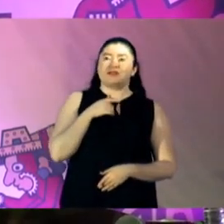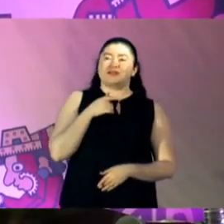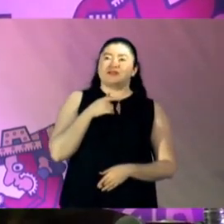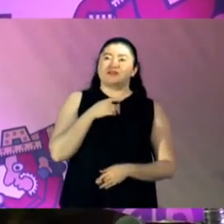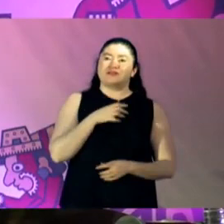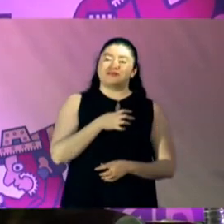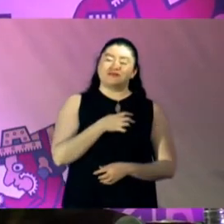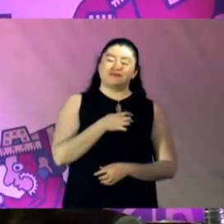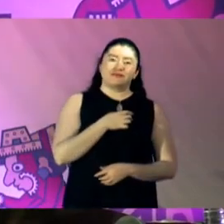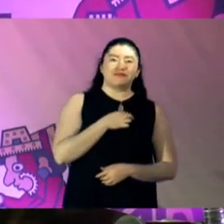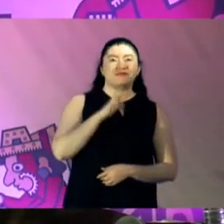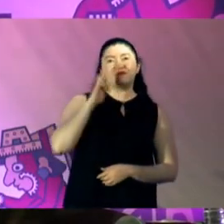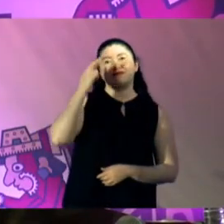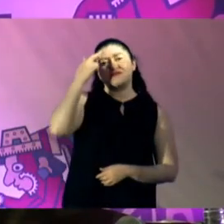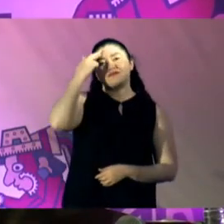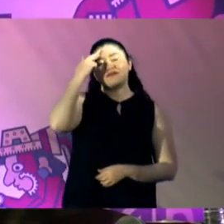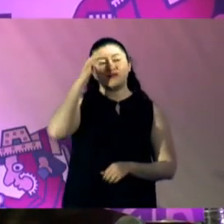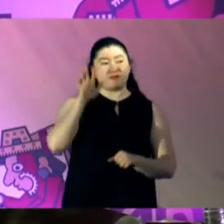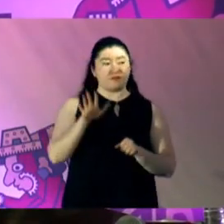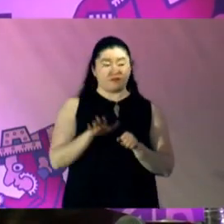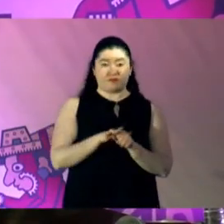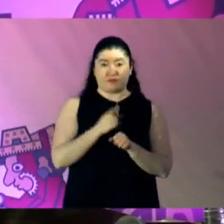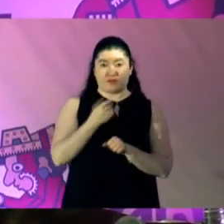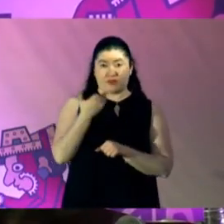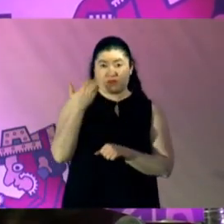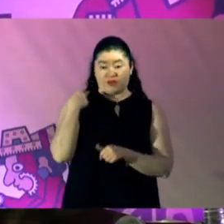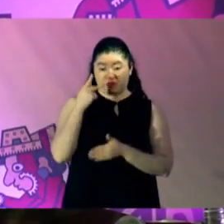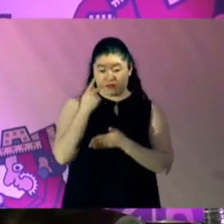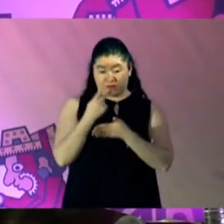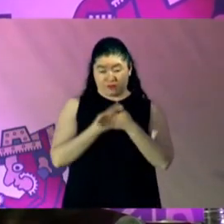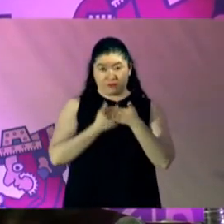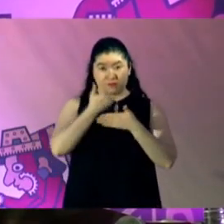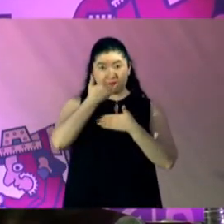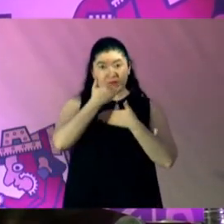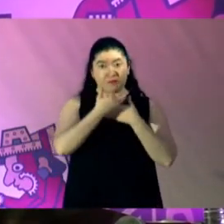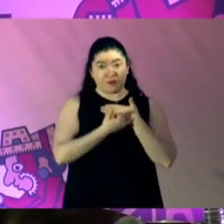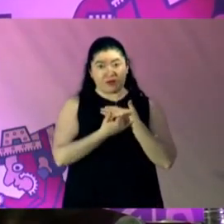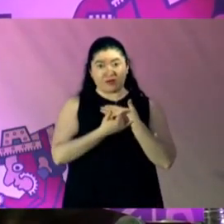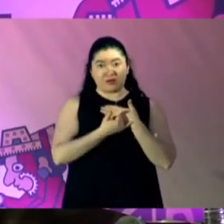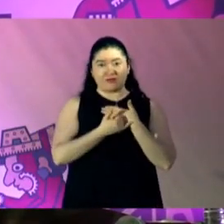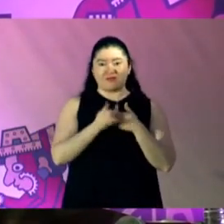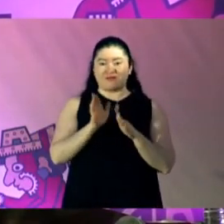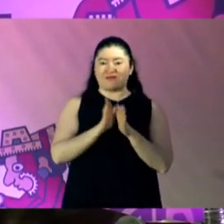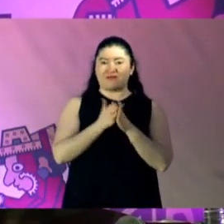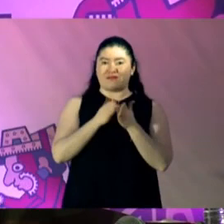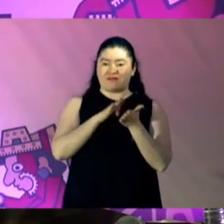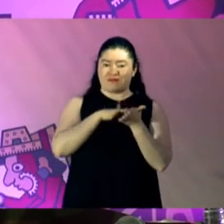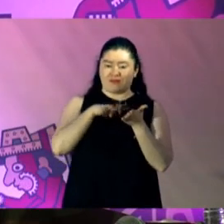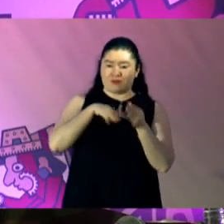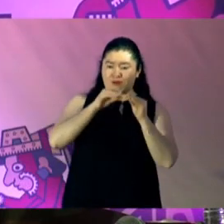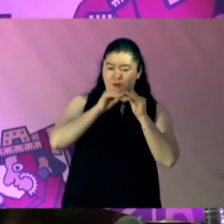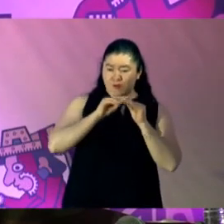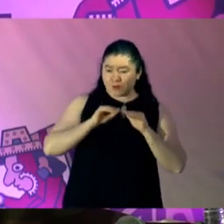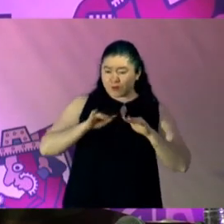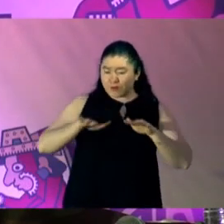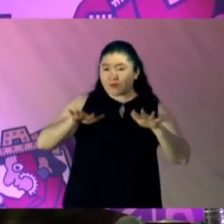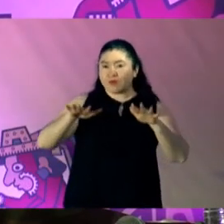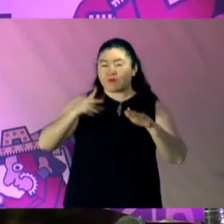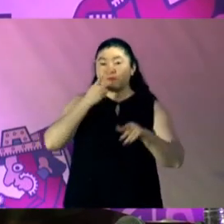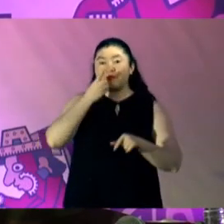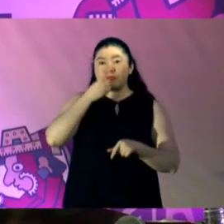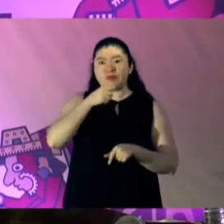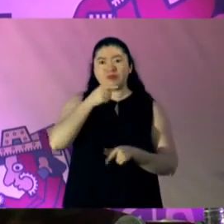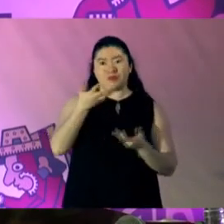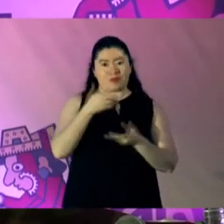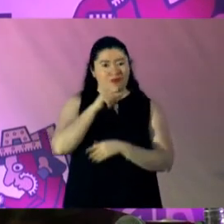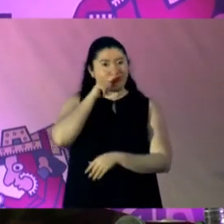inició él este proyecto este proyecto de difusión de la lectura toño me dijo si haces un